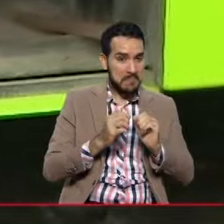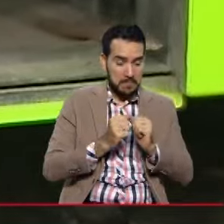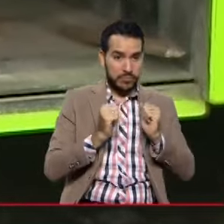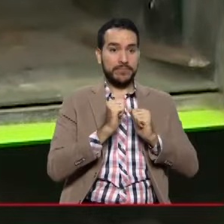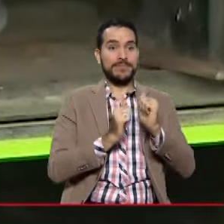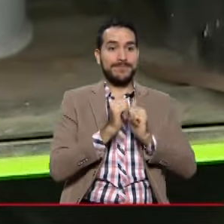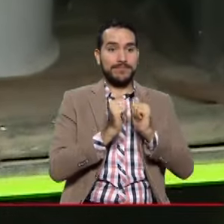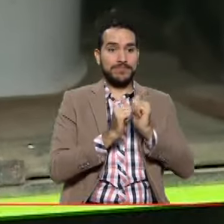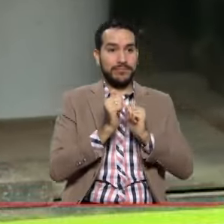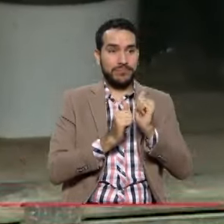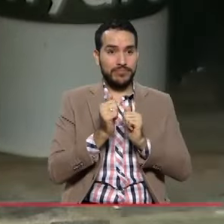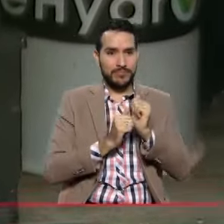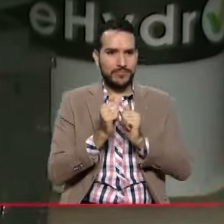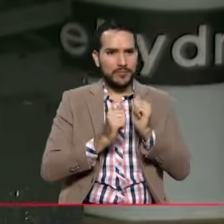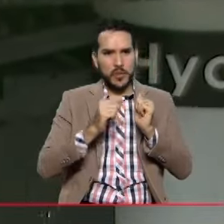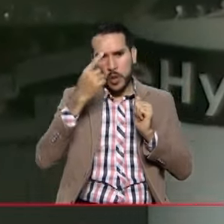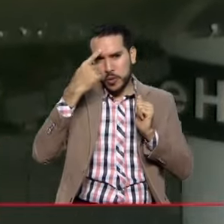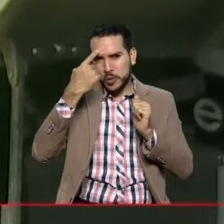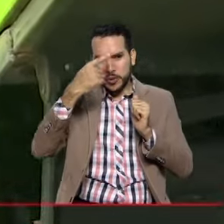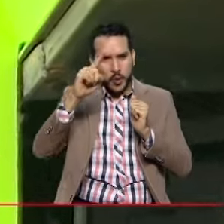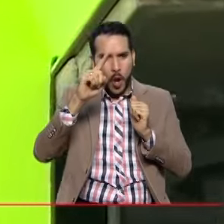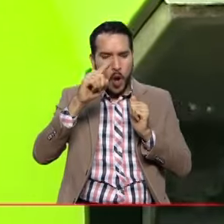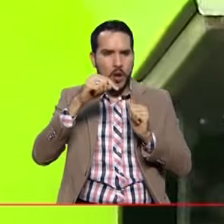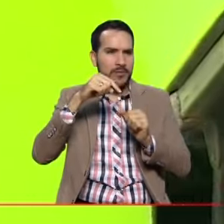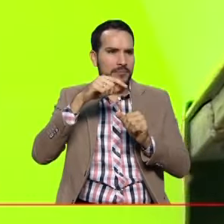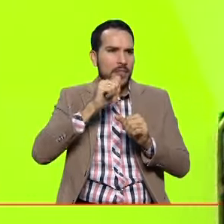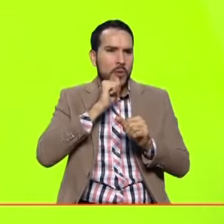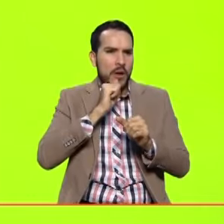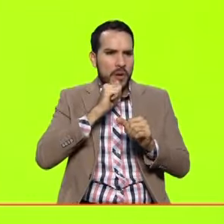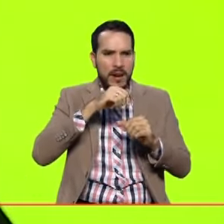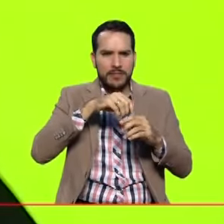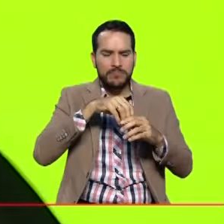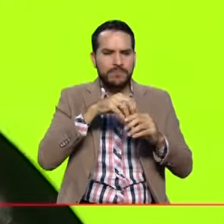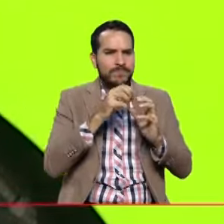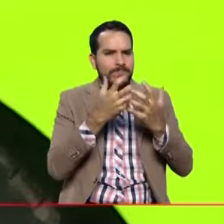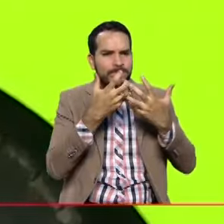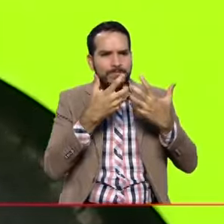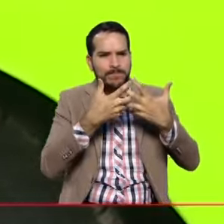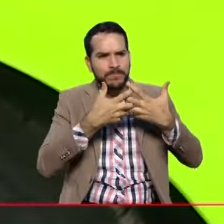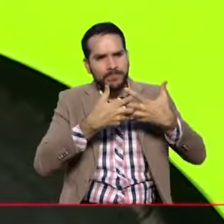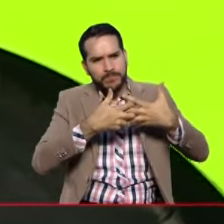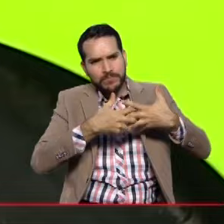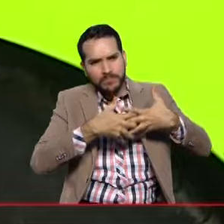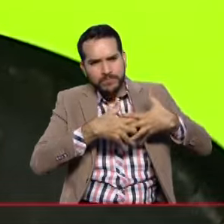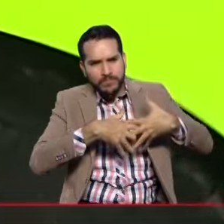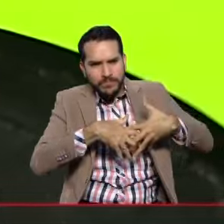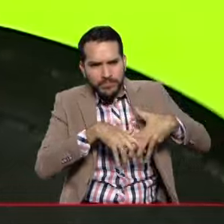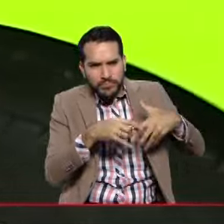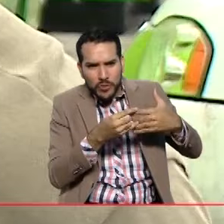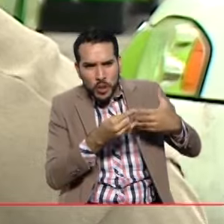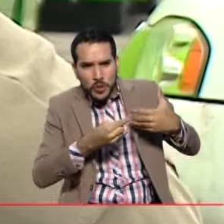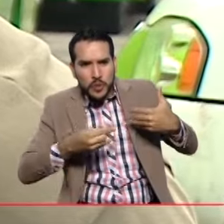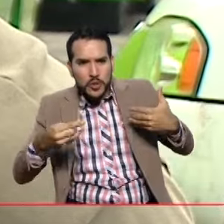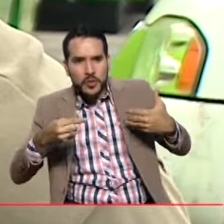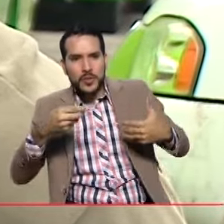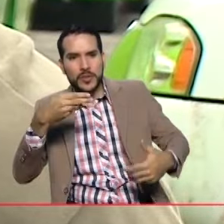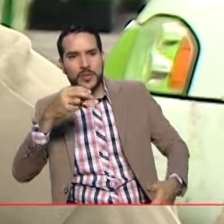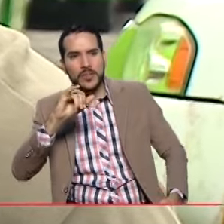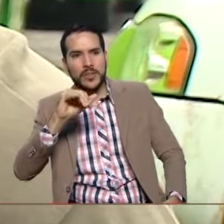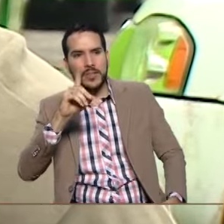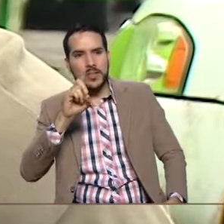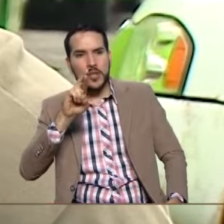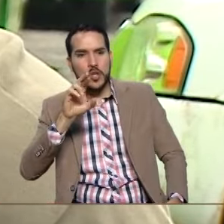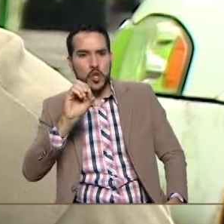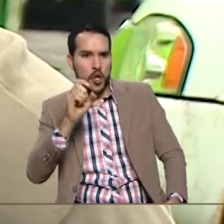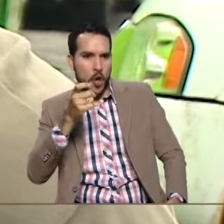carga eléctrica y ya eso lo que hace es la descomposición química y ya lo que se pasa es extraer el hidrógeno del agua y llevarlo en